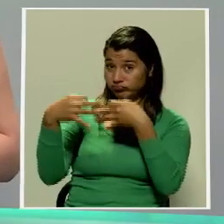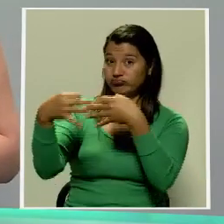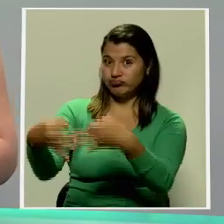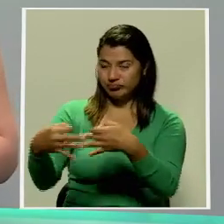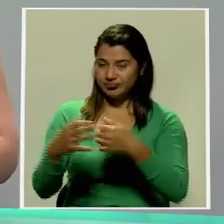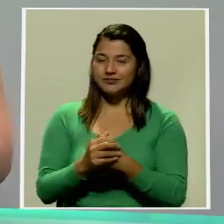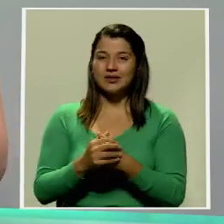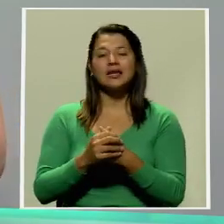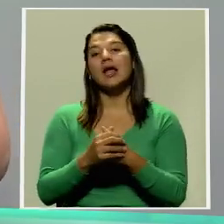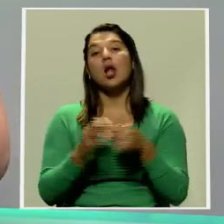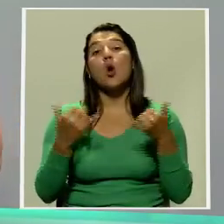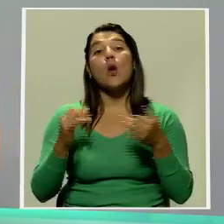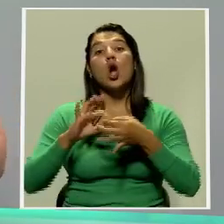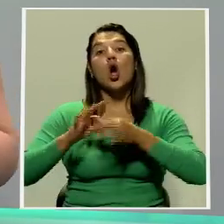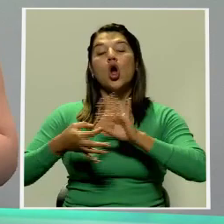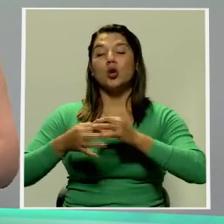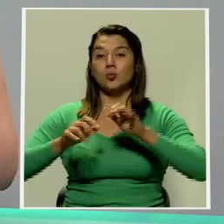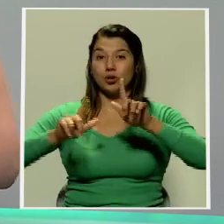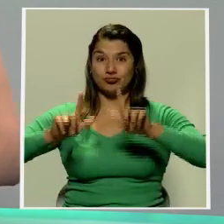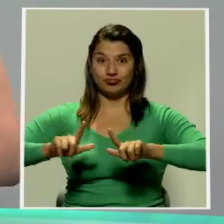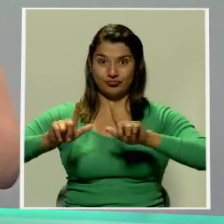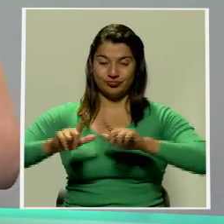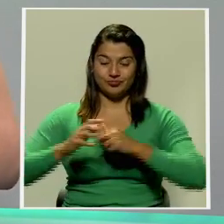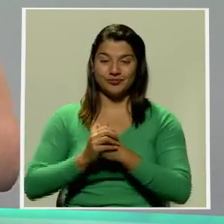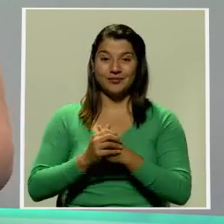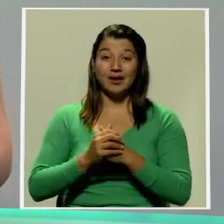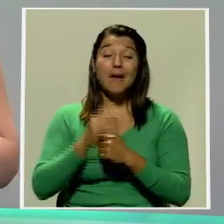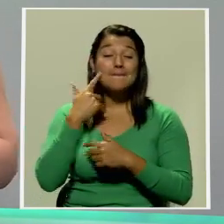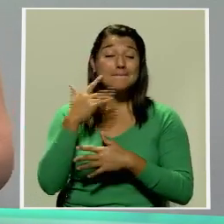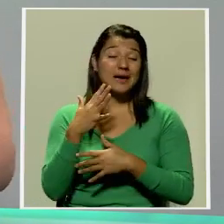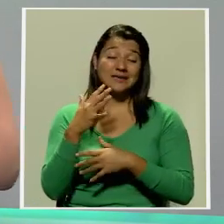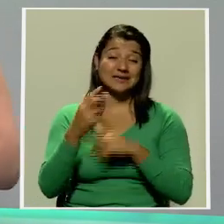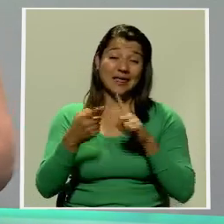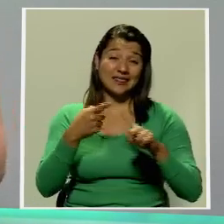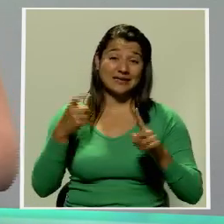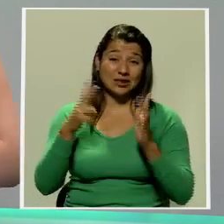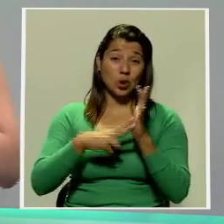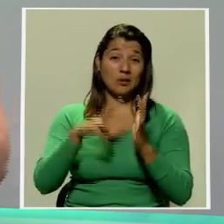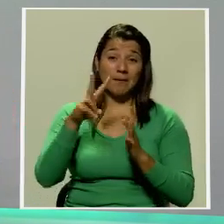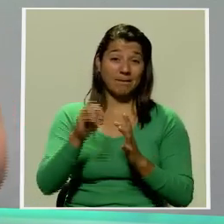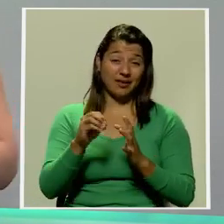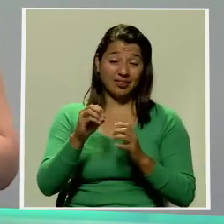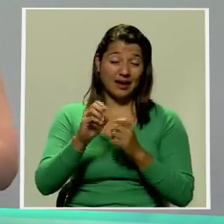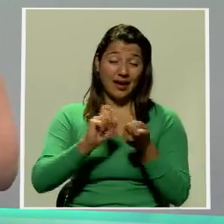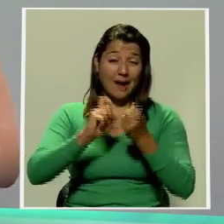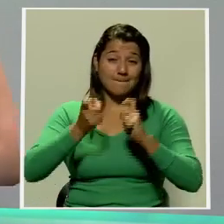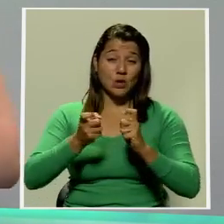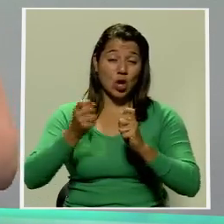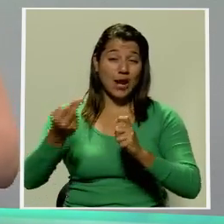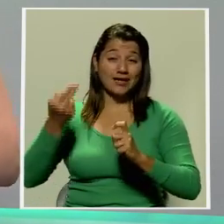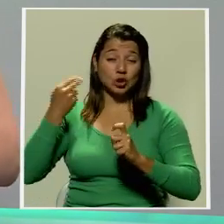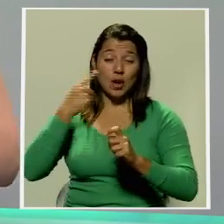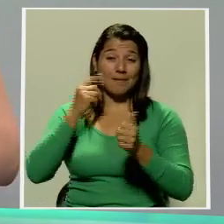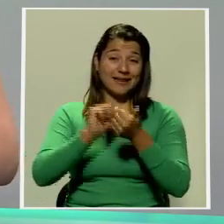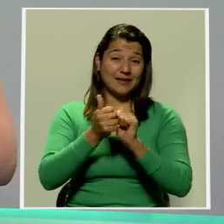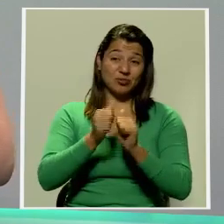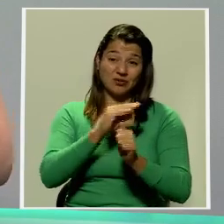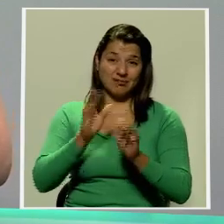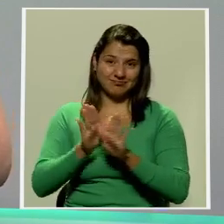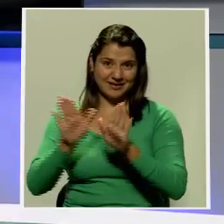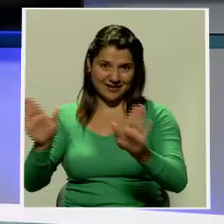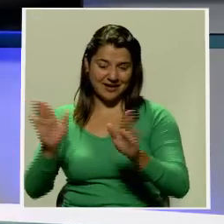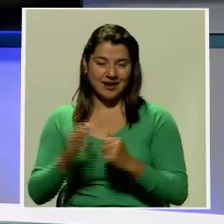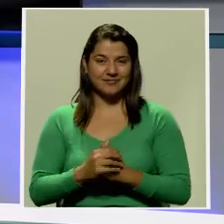bien, pues ha cambiado completamente ya la historia para todo, ¿verdad? Para el deporte y para la humanidad en general. Así es,